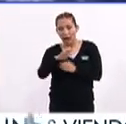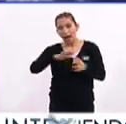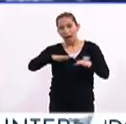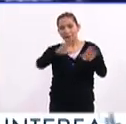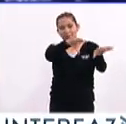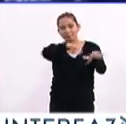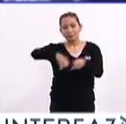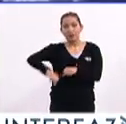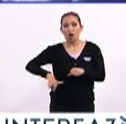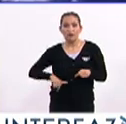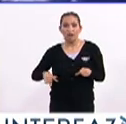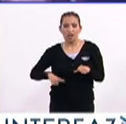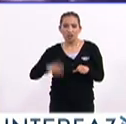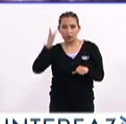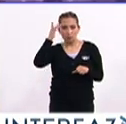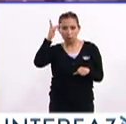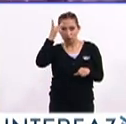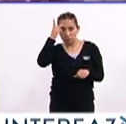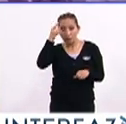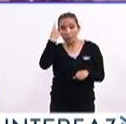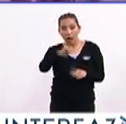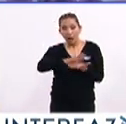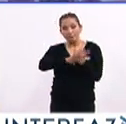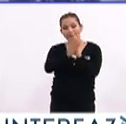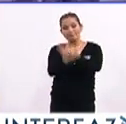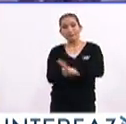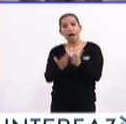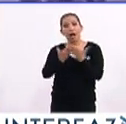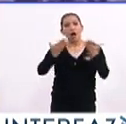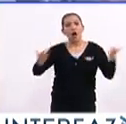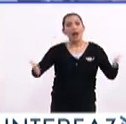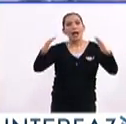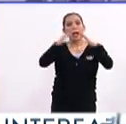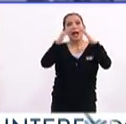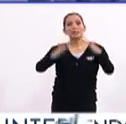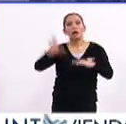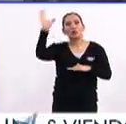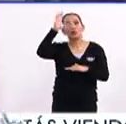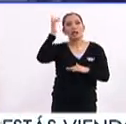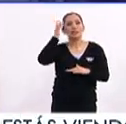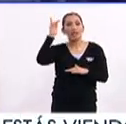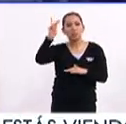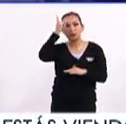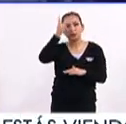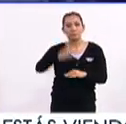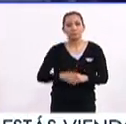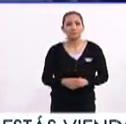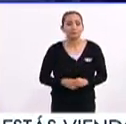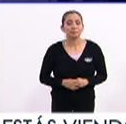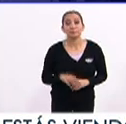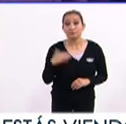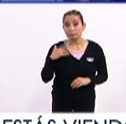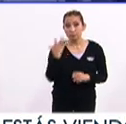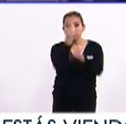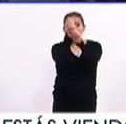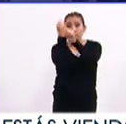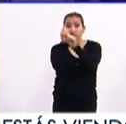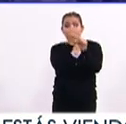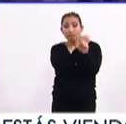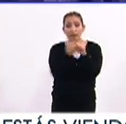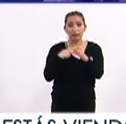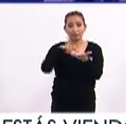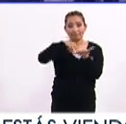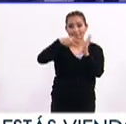fue adquirida por el gobierno del estado para convertirse en la Casa de Cultura de San Luis Potosí y restaurada por